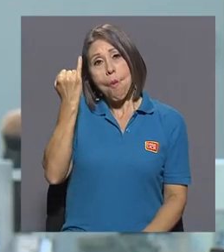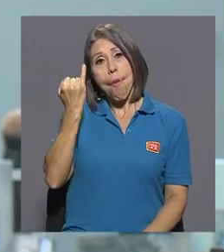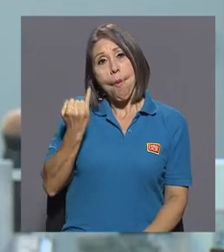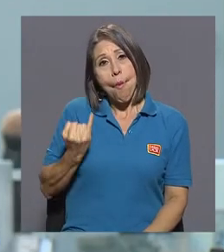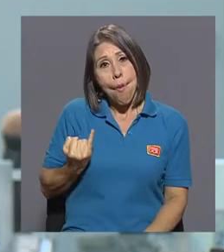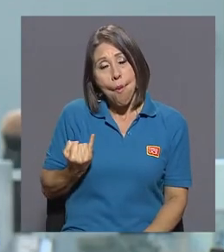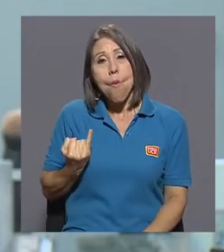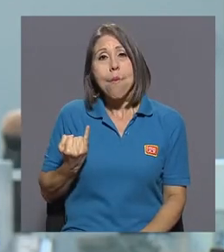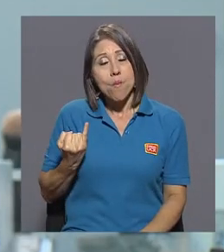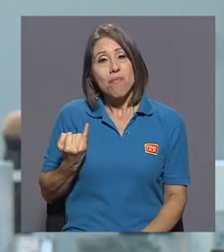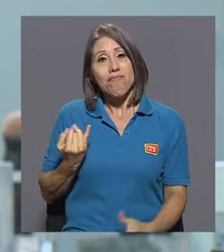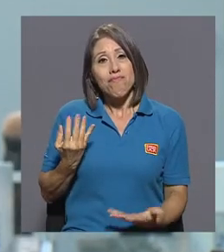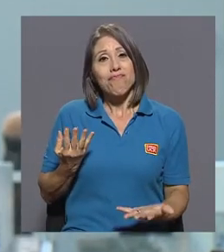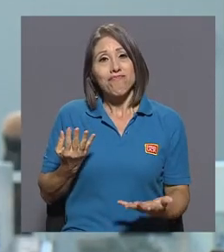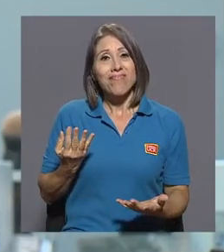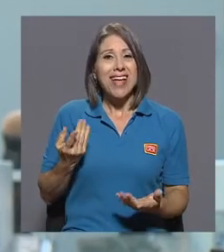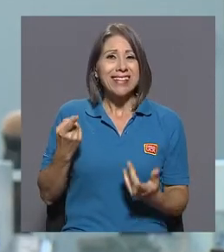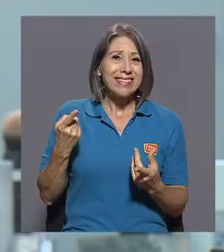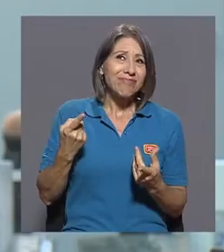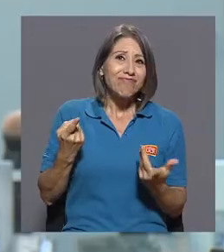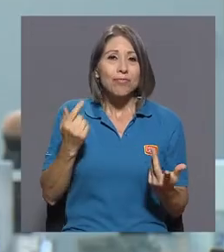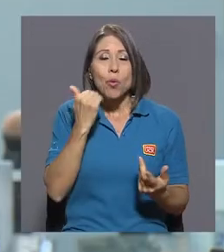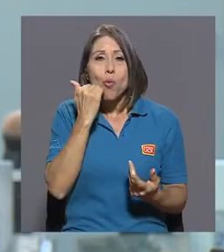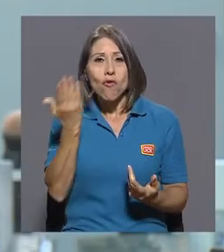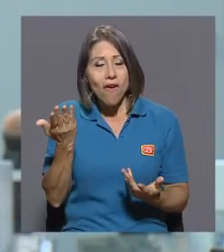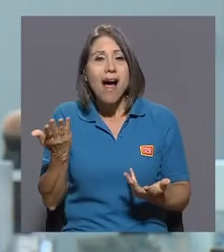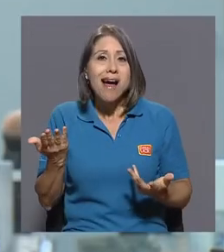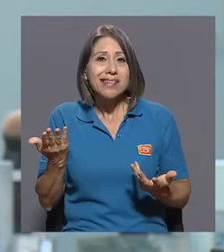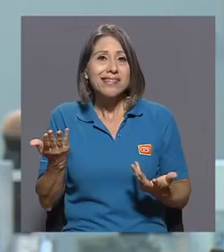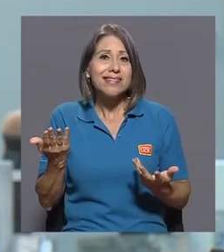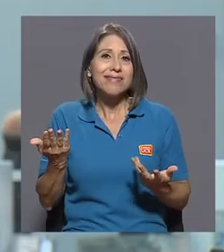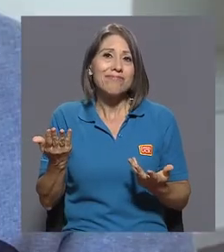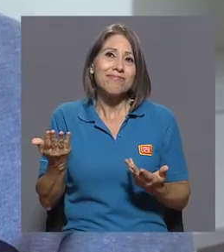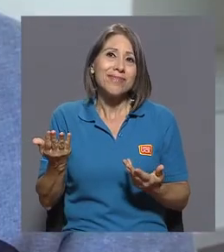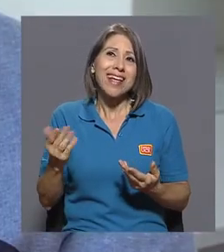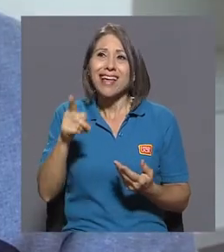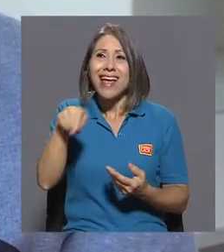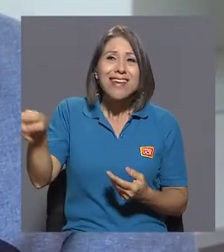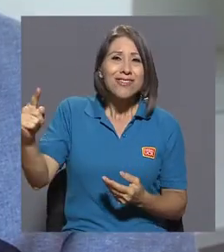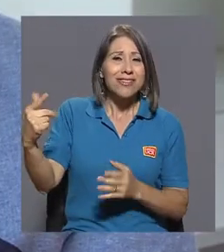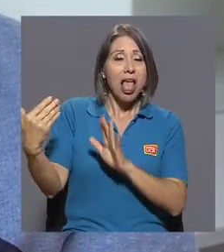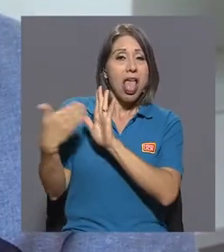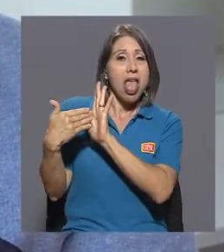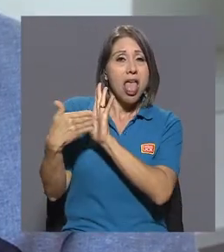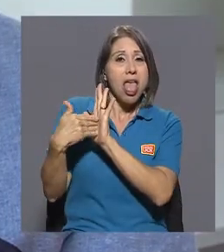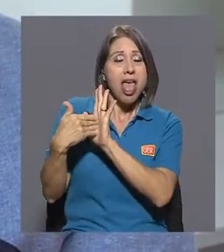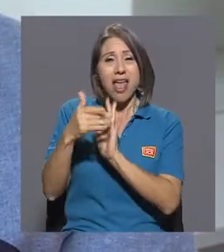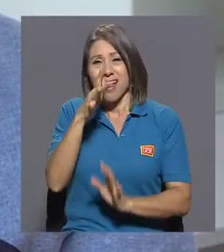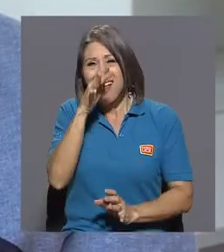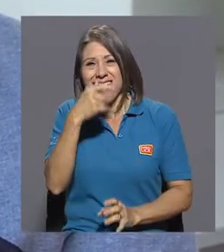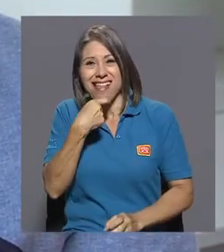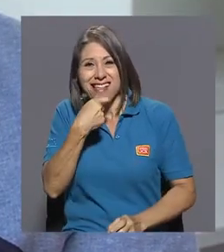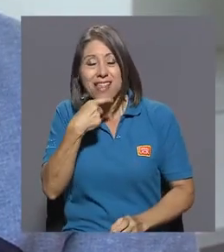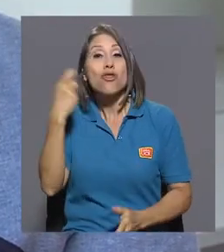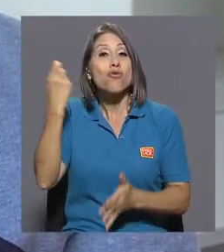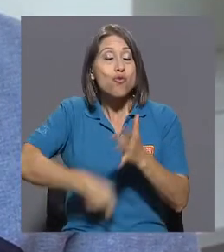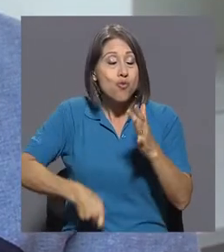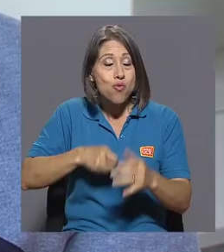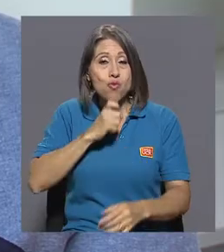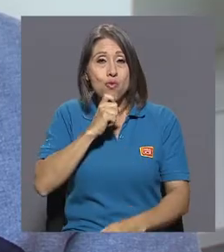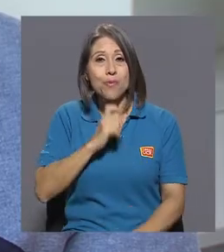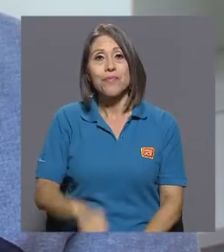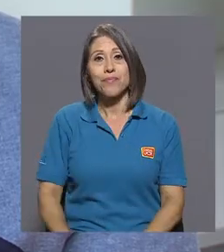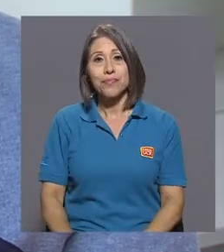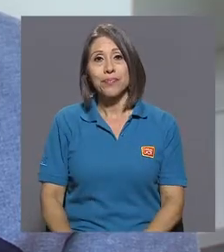entonces era como muy fácil usarme a mí de burla y fue duro, no crea. Sí. O sea, es